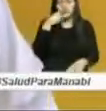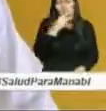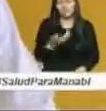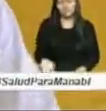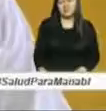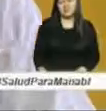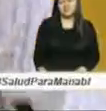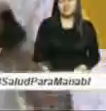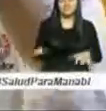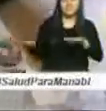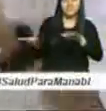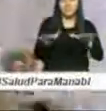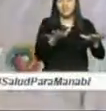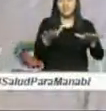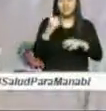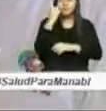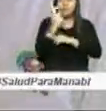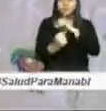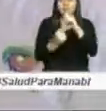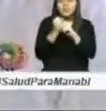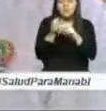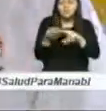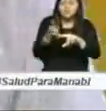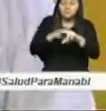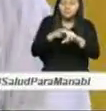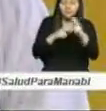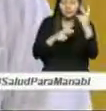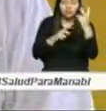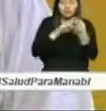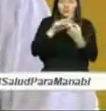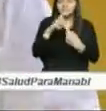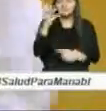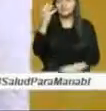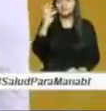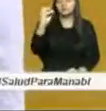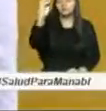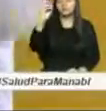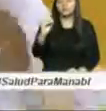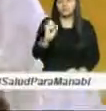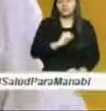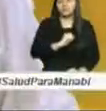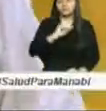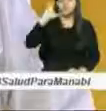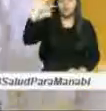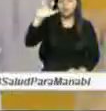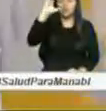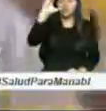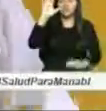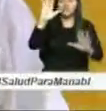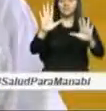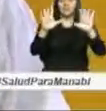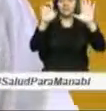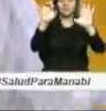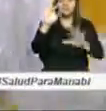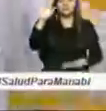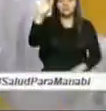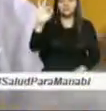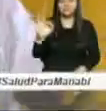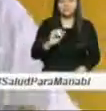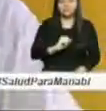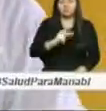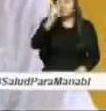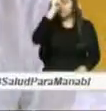el terremoto tuvimos que subir por un año del 12 al 14% el IVA. En Colombia es 16% y quieren subirlo al 19%. En